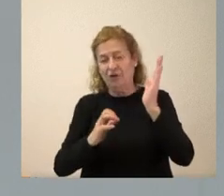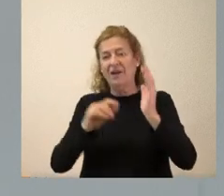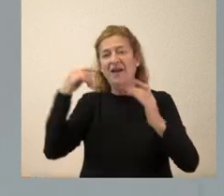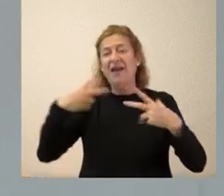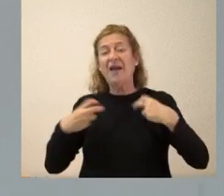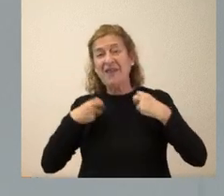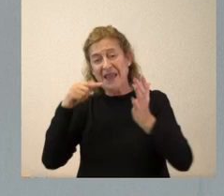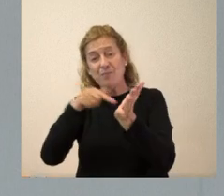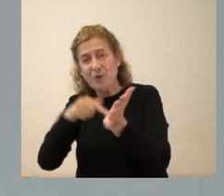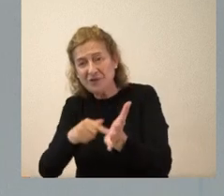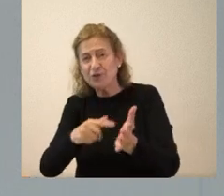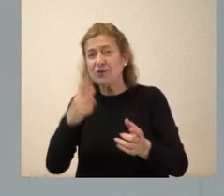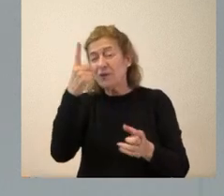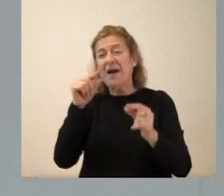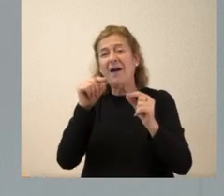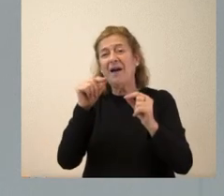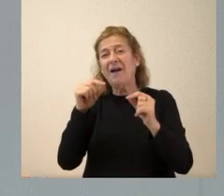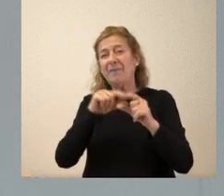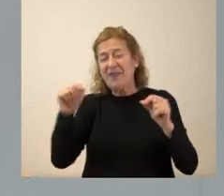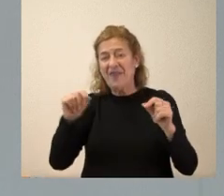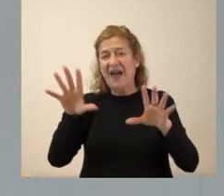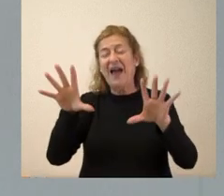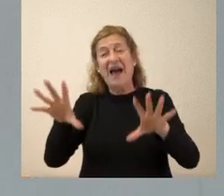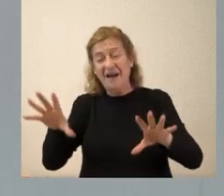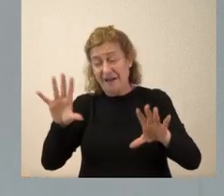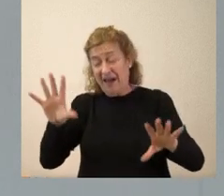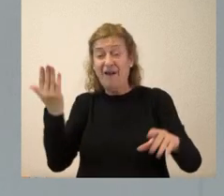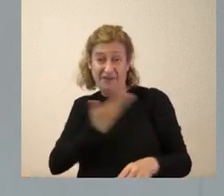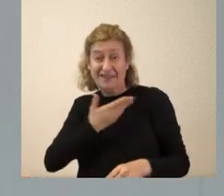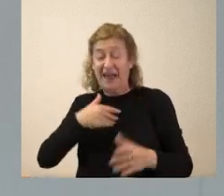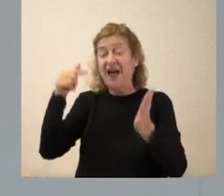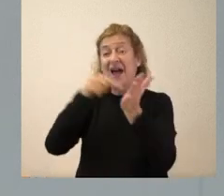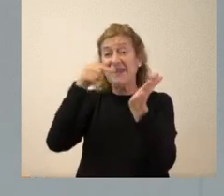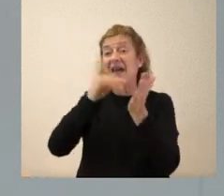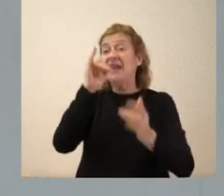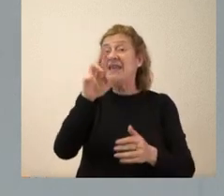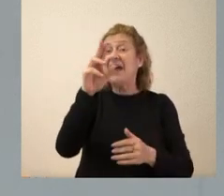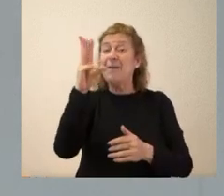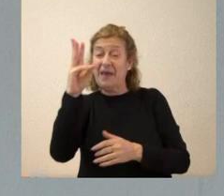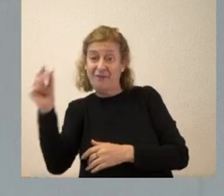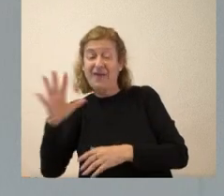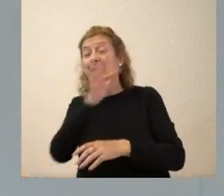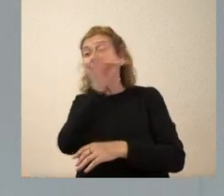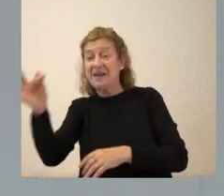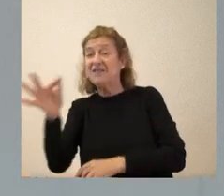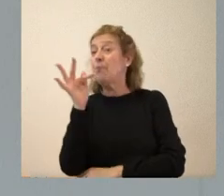en la medida en que en su gran medida afecta al impuesto la renta de las personas físicas y además en carácter positivo para el conjunto de los